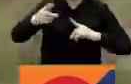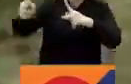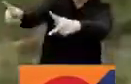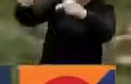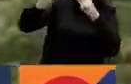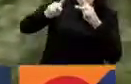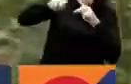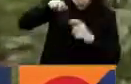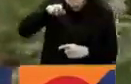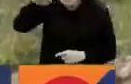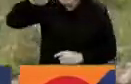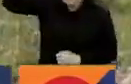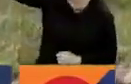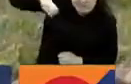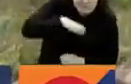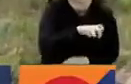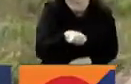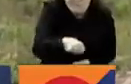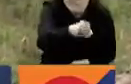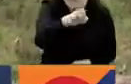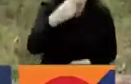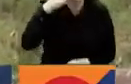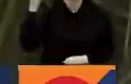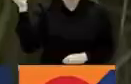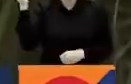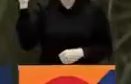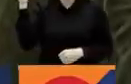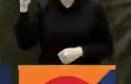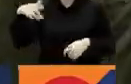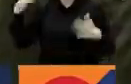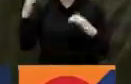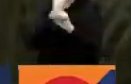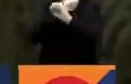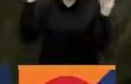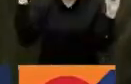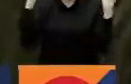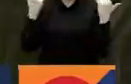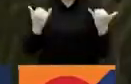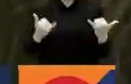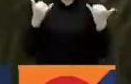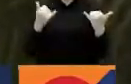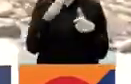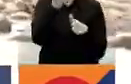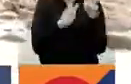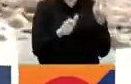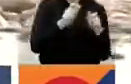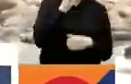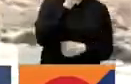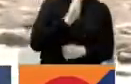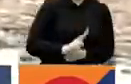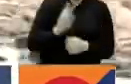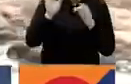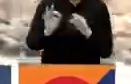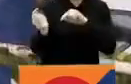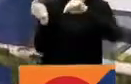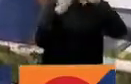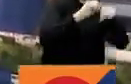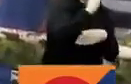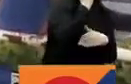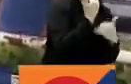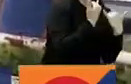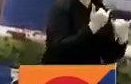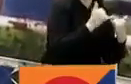trochas. Esta es la imagen que se ha registrado en horas de la mañana, decenas de personas cruzando el río.